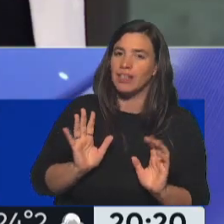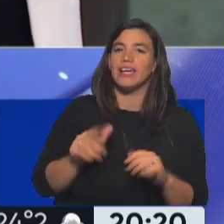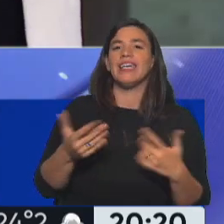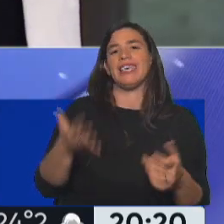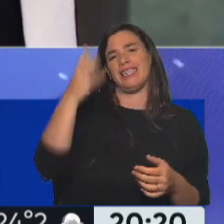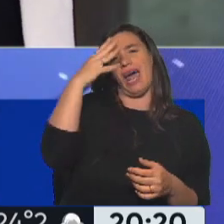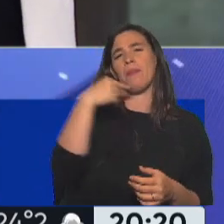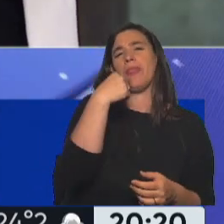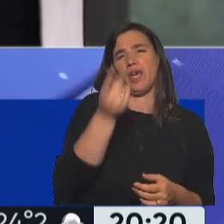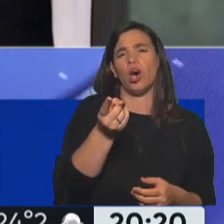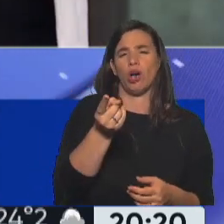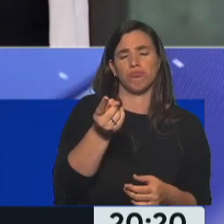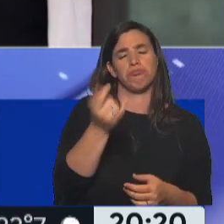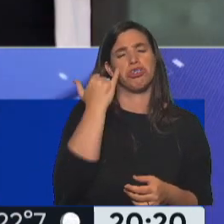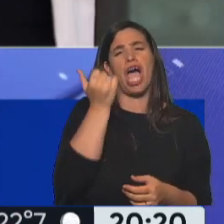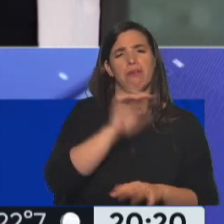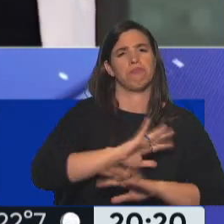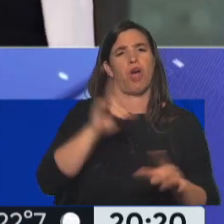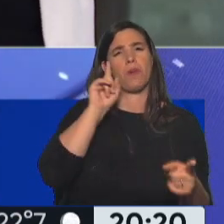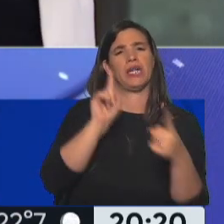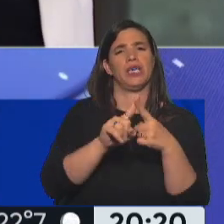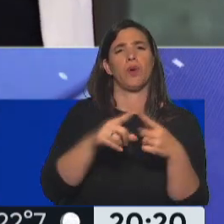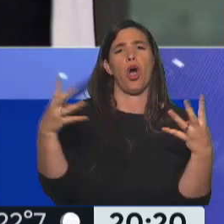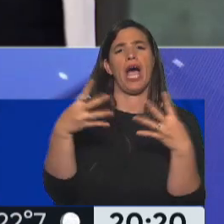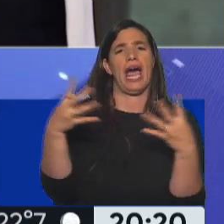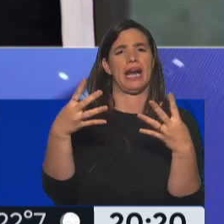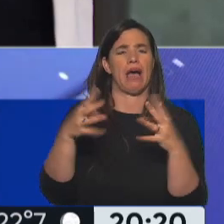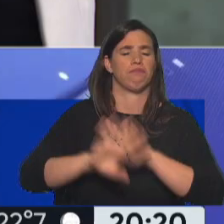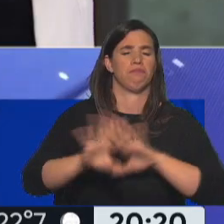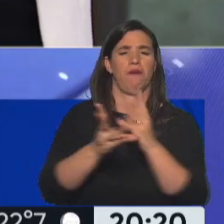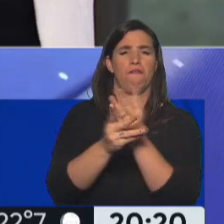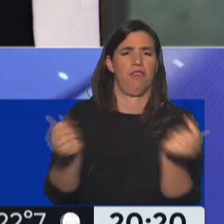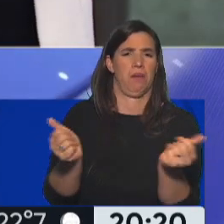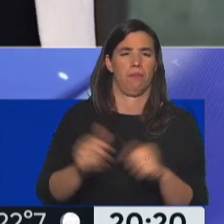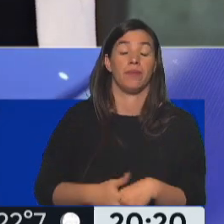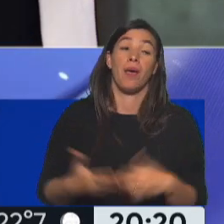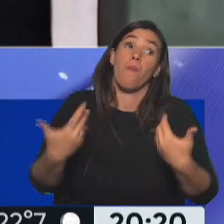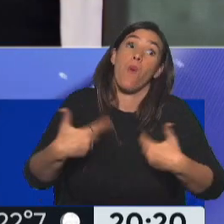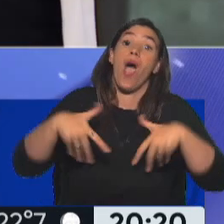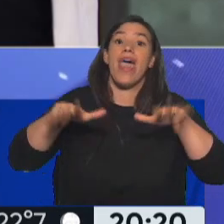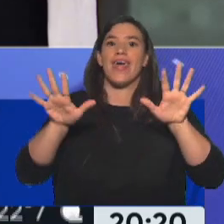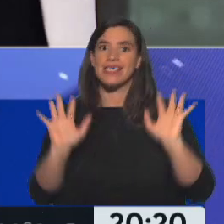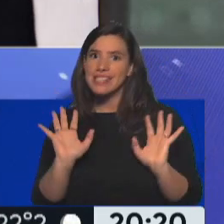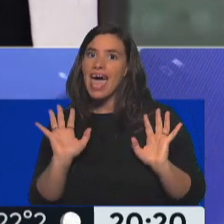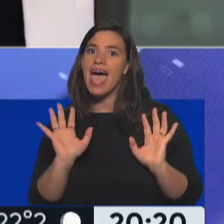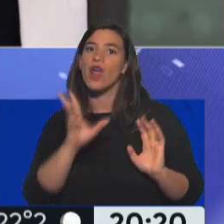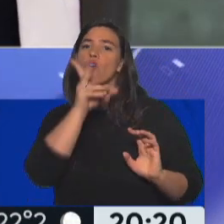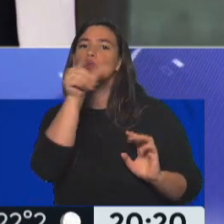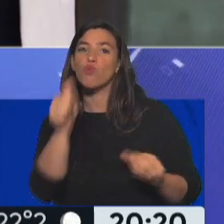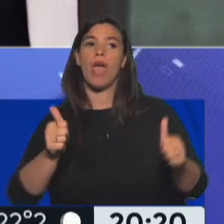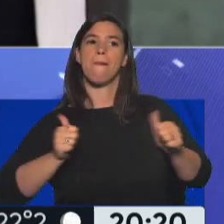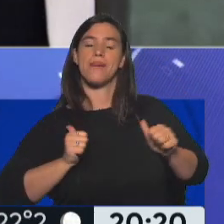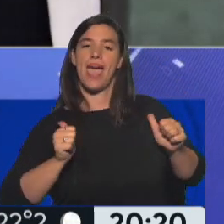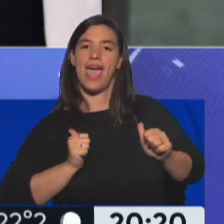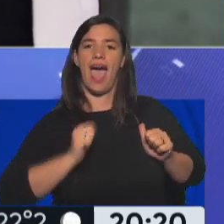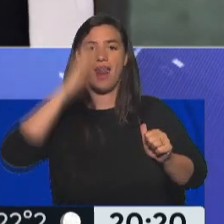de terminar la guerra en Ucrania en 24 horas, así que uno de los análisis que surge es que posiblemente desde Rusia estén esperando